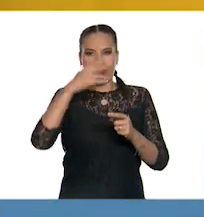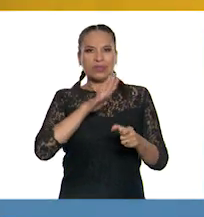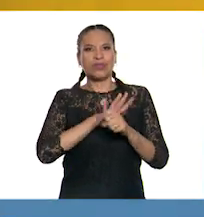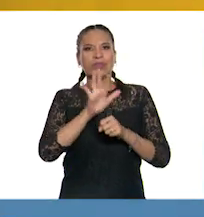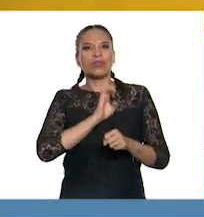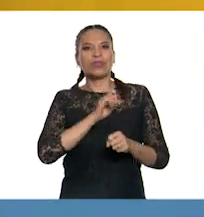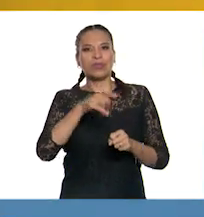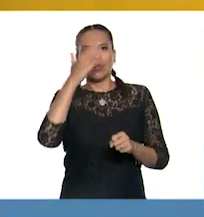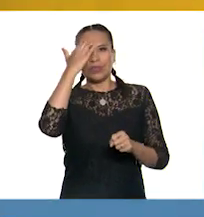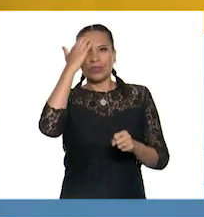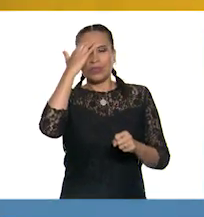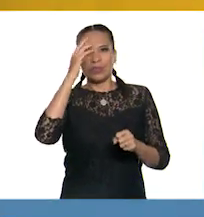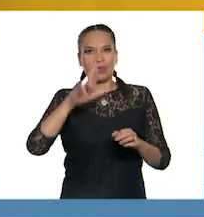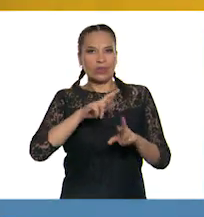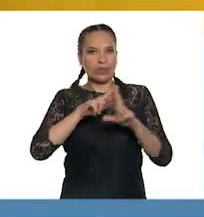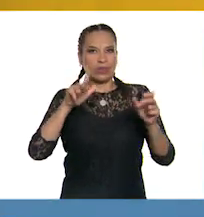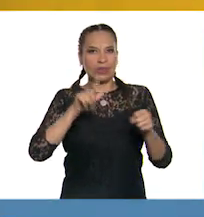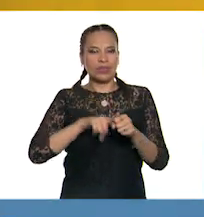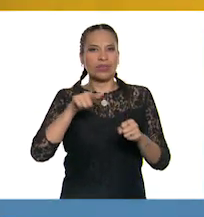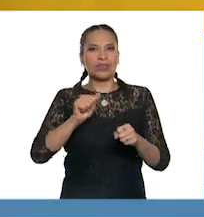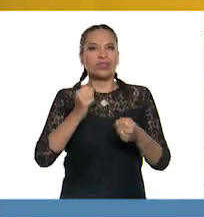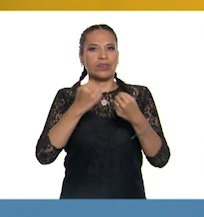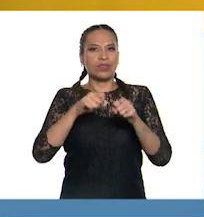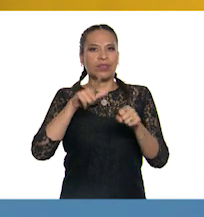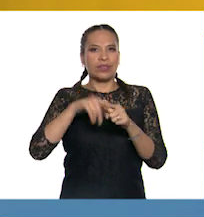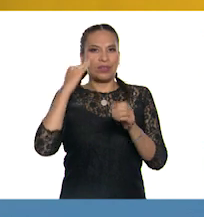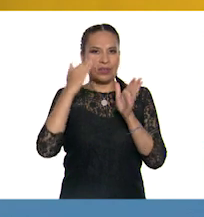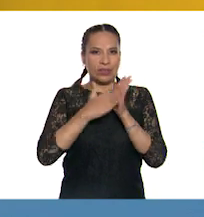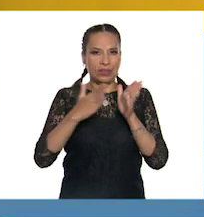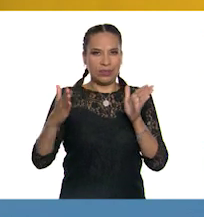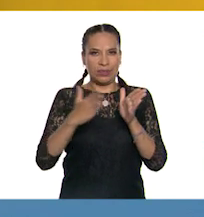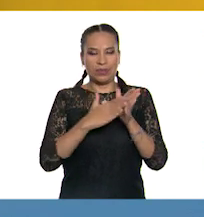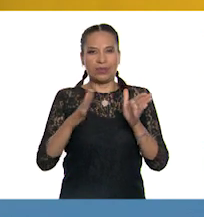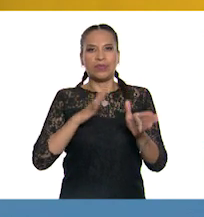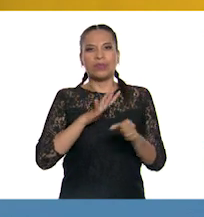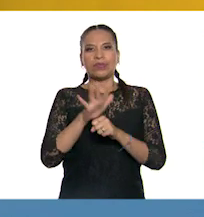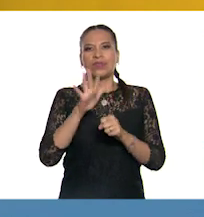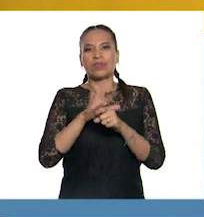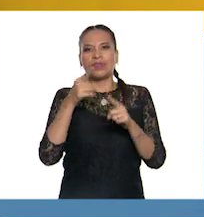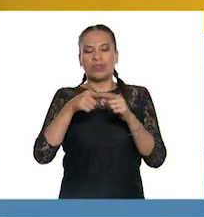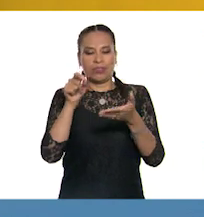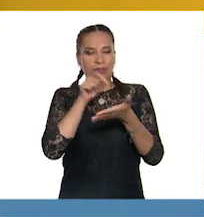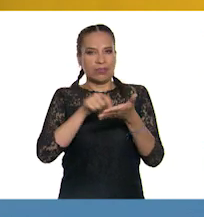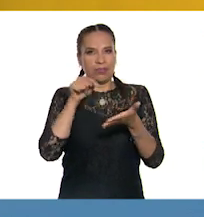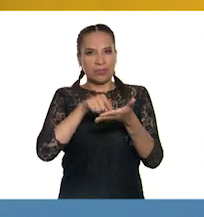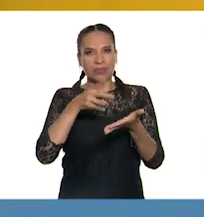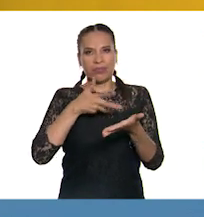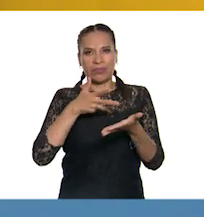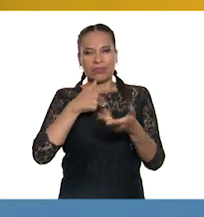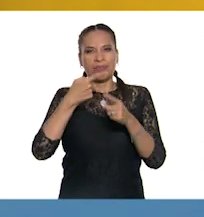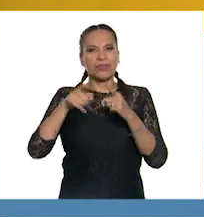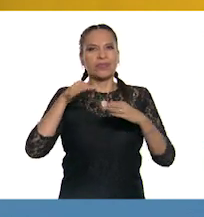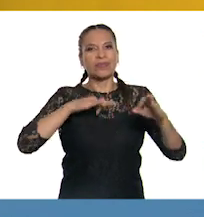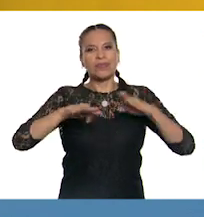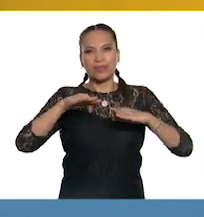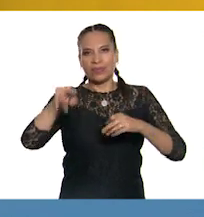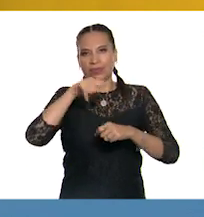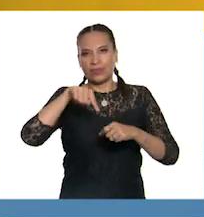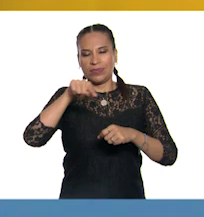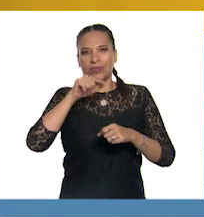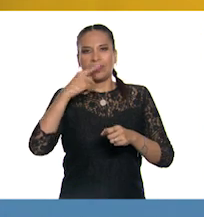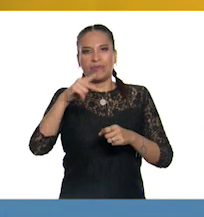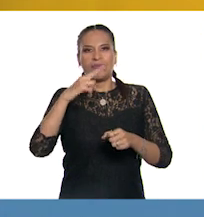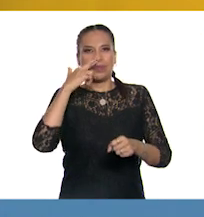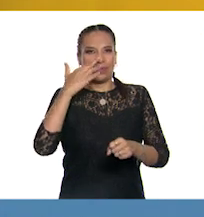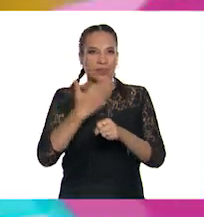particular conoceremos la realidad social de un tiempo y espacio determinados por medio de textos literarios sobre los trabajadores y sobre